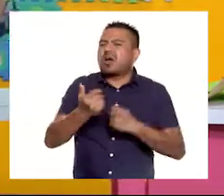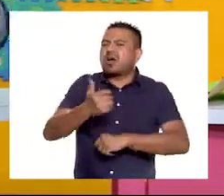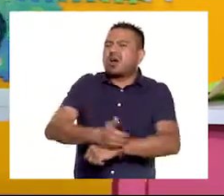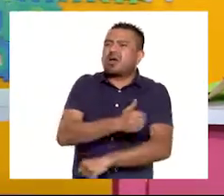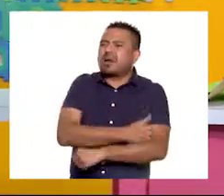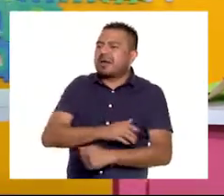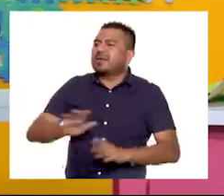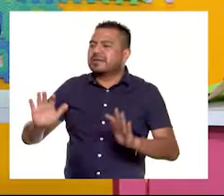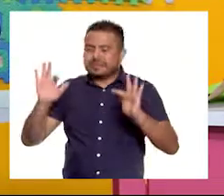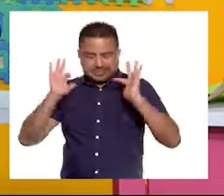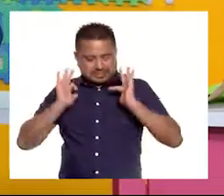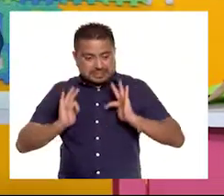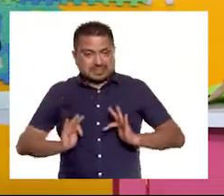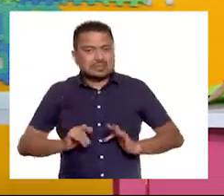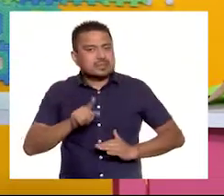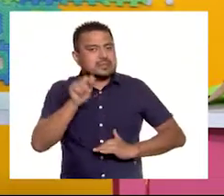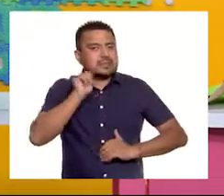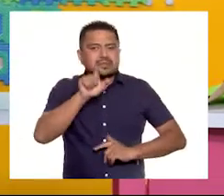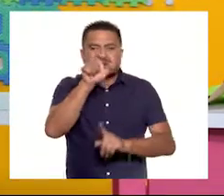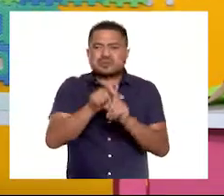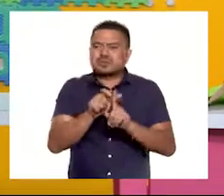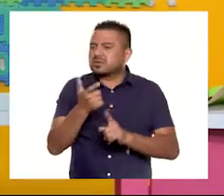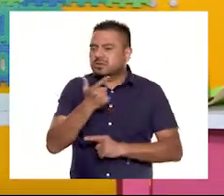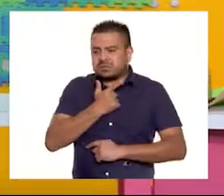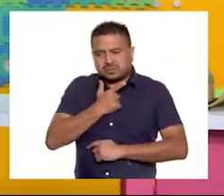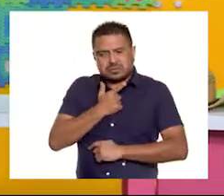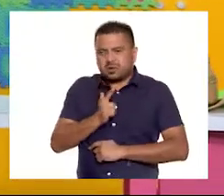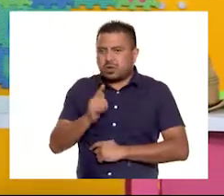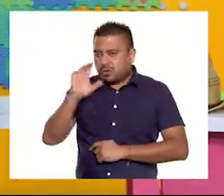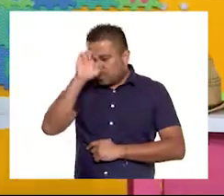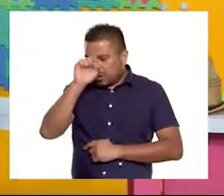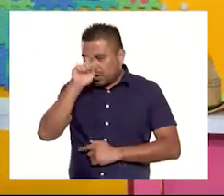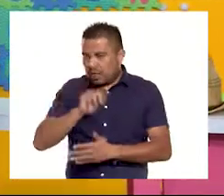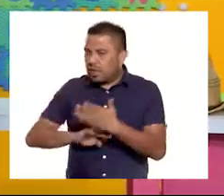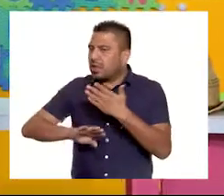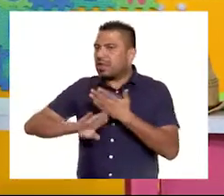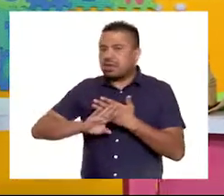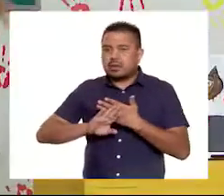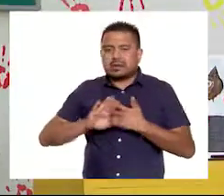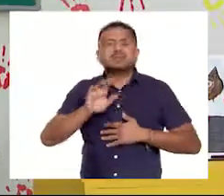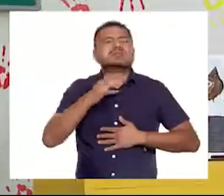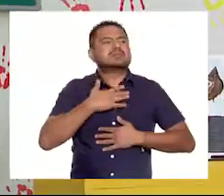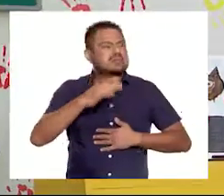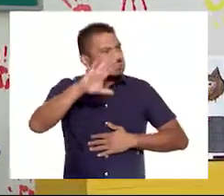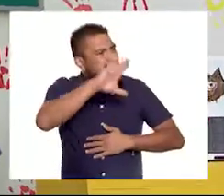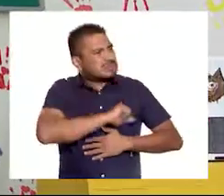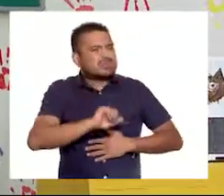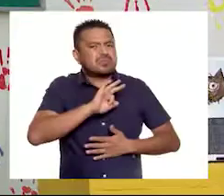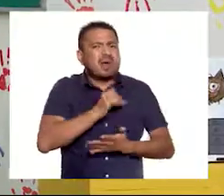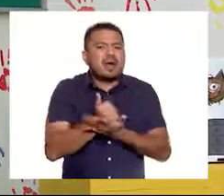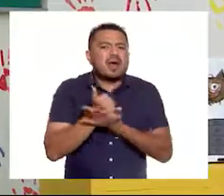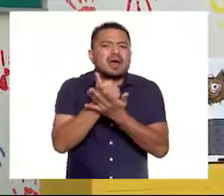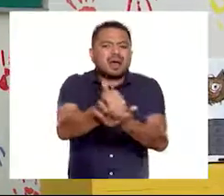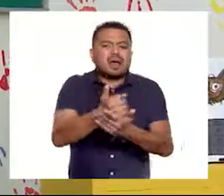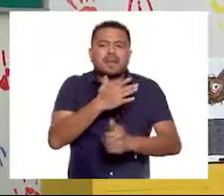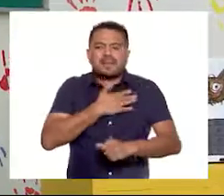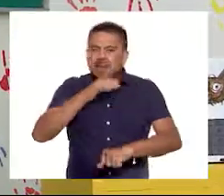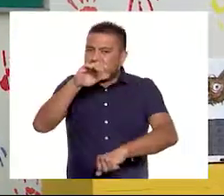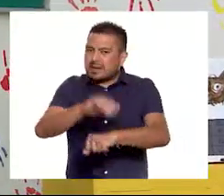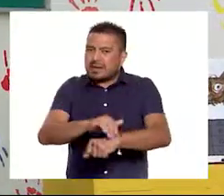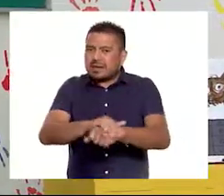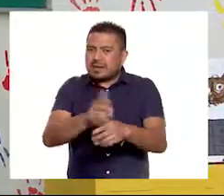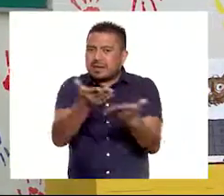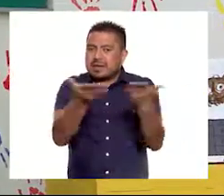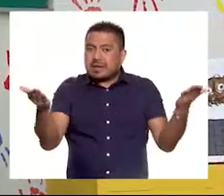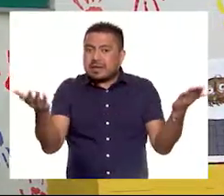decirles tranquilamente, que no te gustan ese tipo de bromas. Sí. A mí me encanta poder ayudar a nuestras amigas y